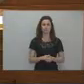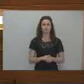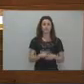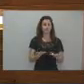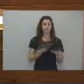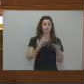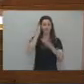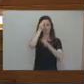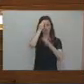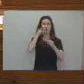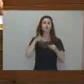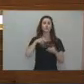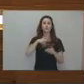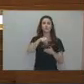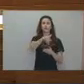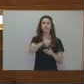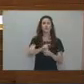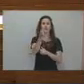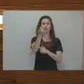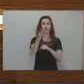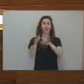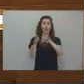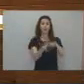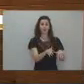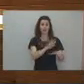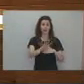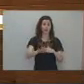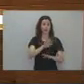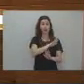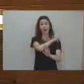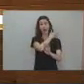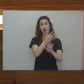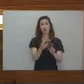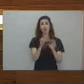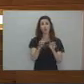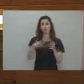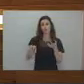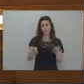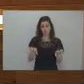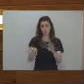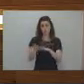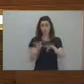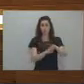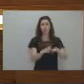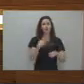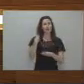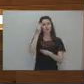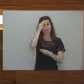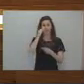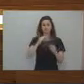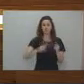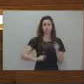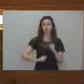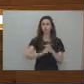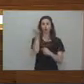Creemos que existe un horizonte de victoria más allá de lo que nos dio hasta el momento el bipartidismo. Creemos que podemos hacer historia, ser el primer gobierno de